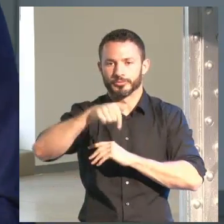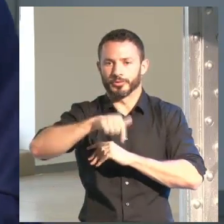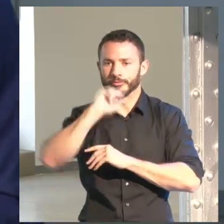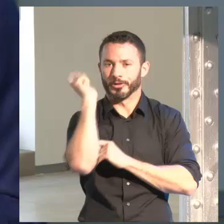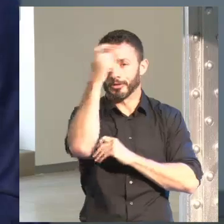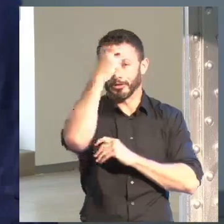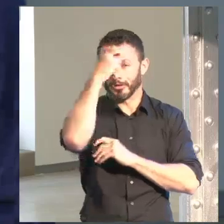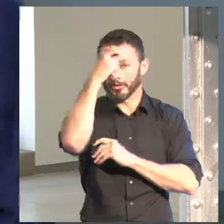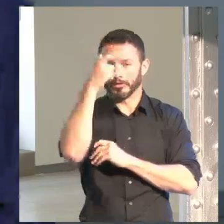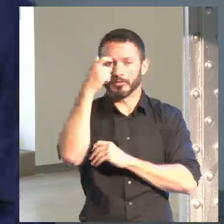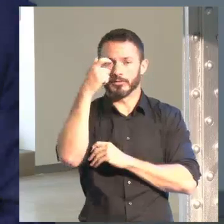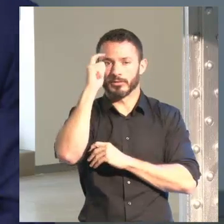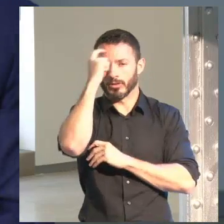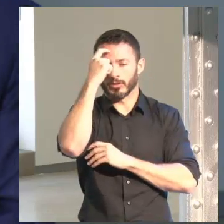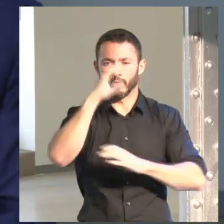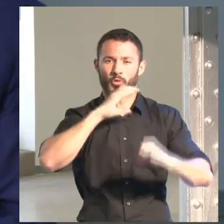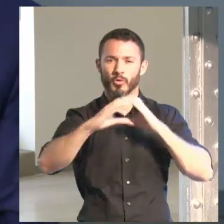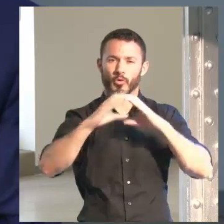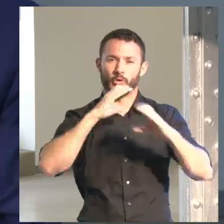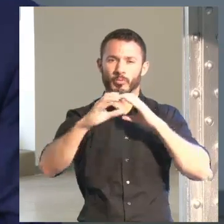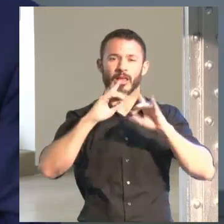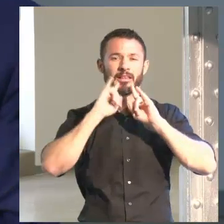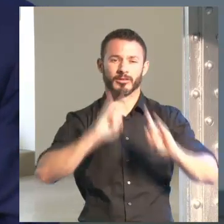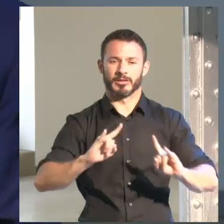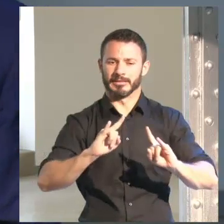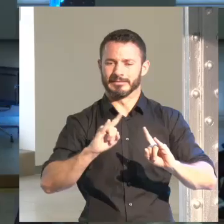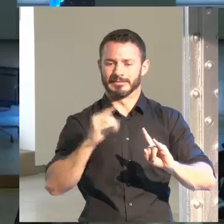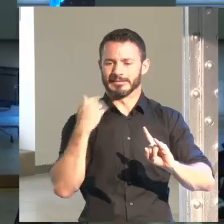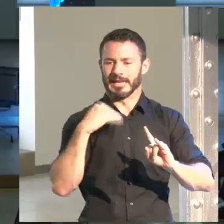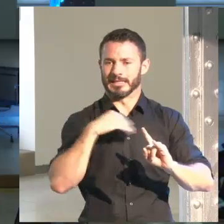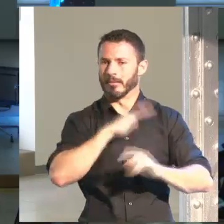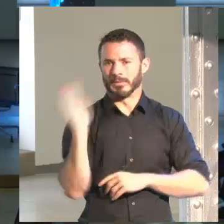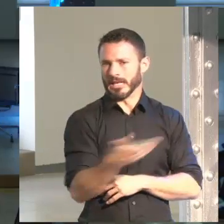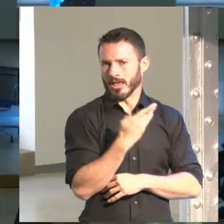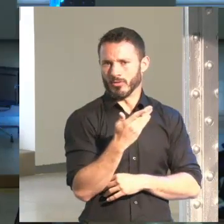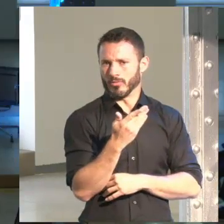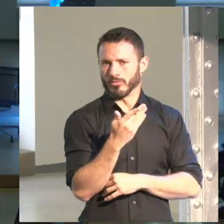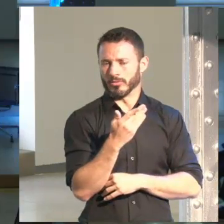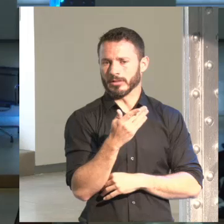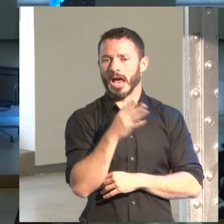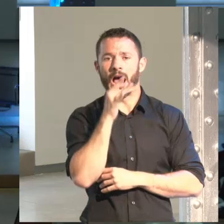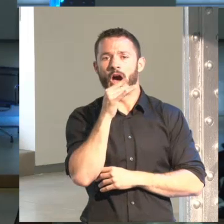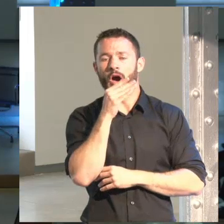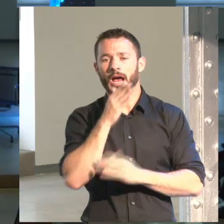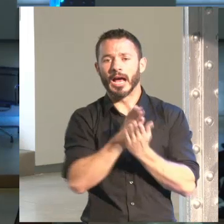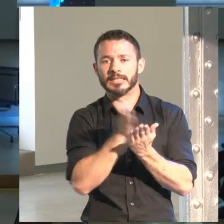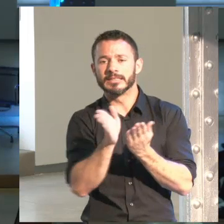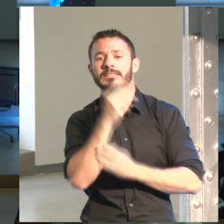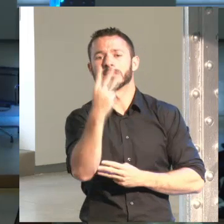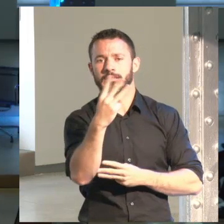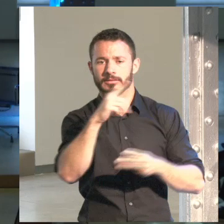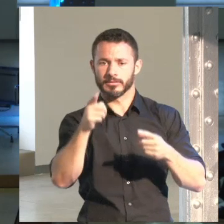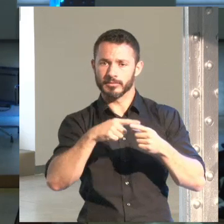obsoleto concepto de las comunicaciones electrónicas. Y hay tres opciones: o aplicarle el concepto